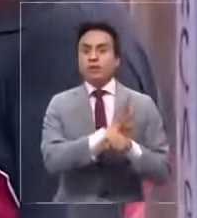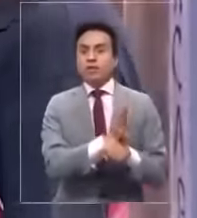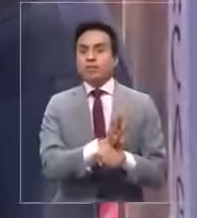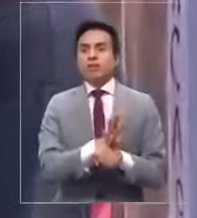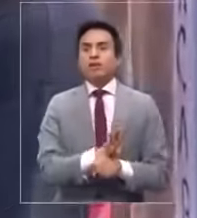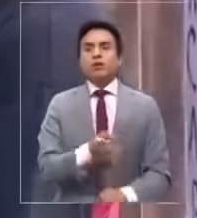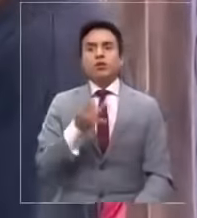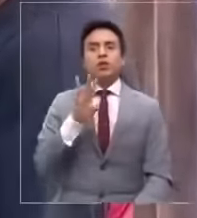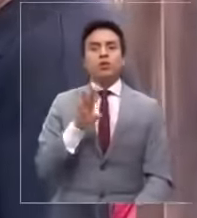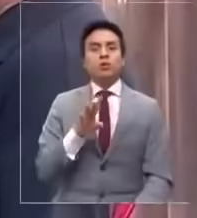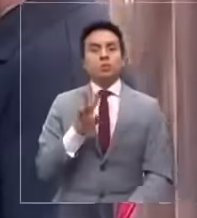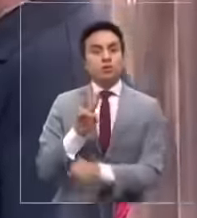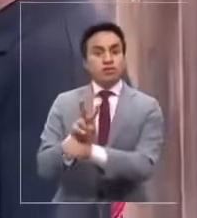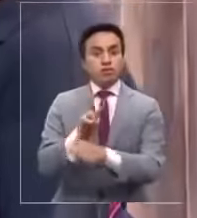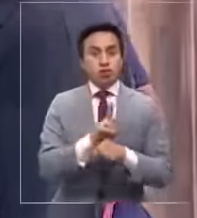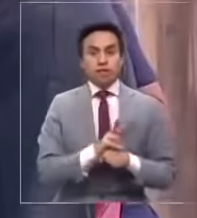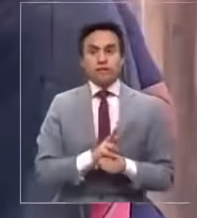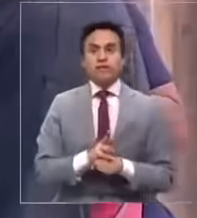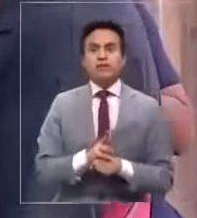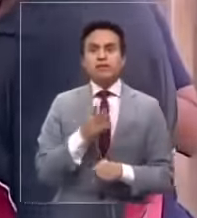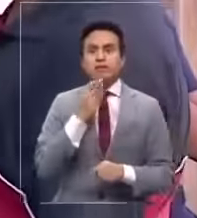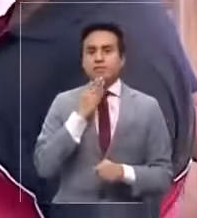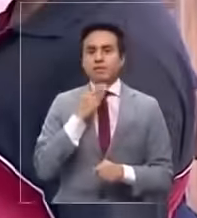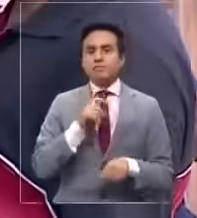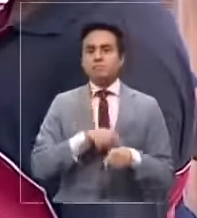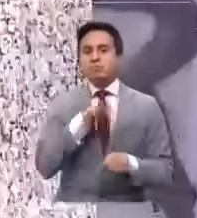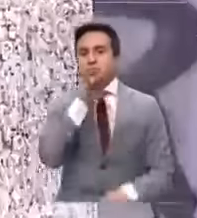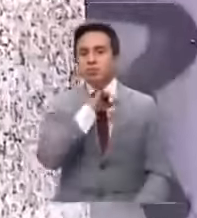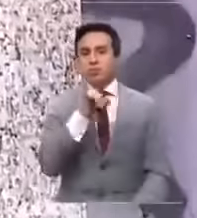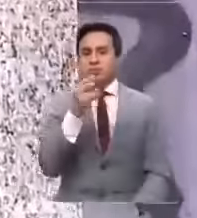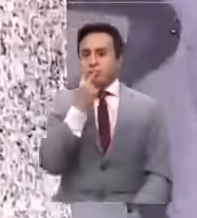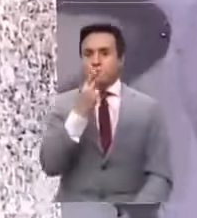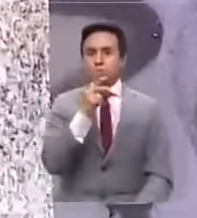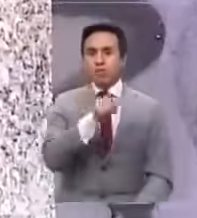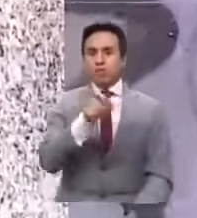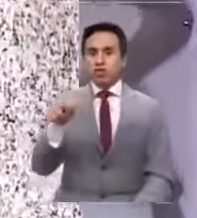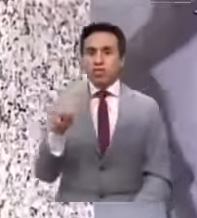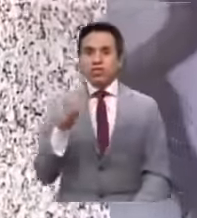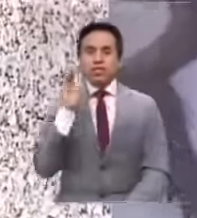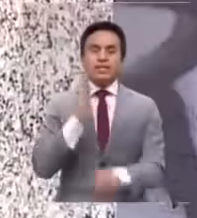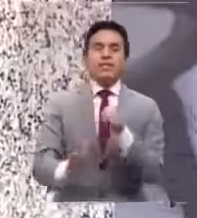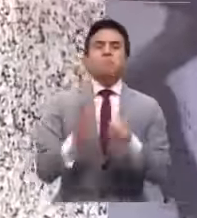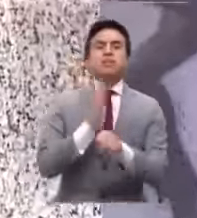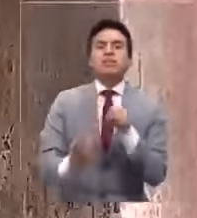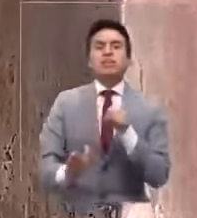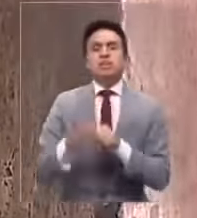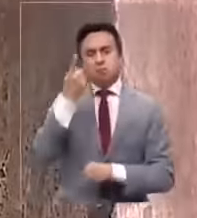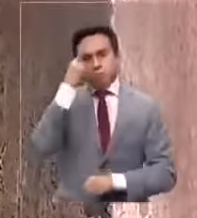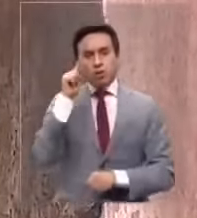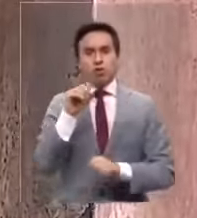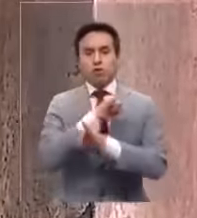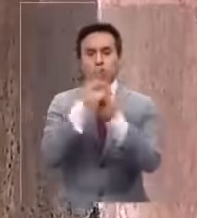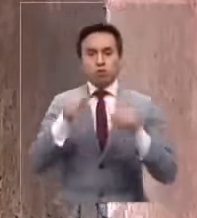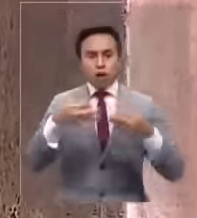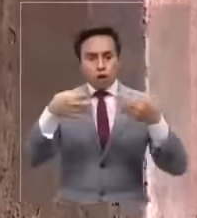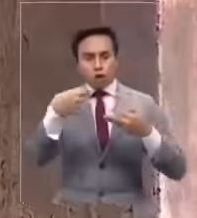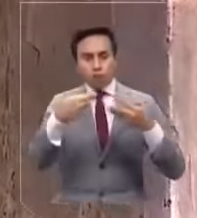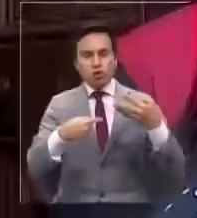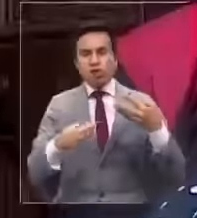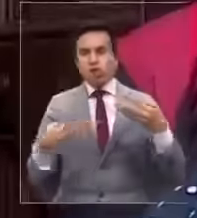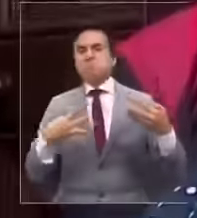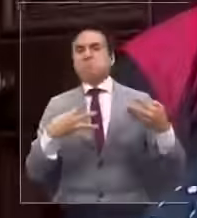Y no solamente pasa con los profesores. En cosa de minutos nos encontramos con personas que fueron despedidas, pero no de la forma que